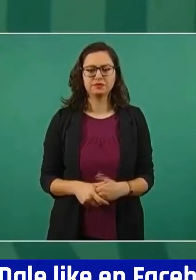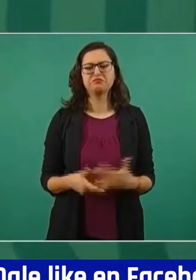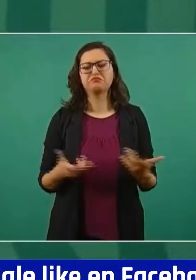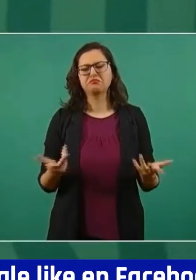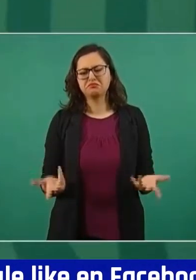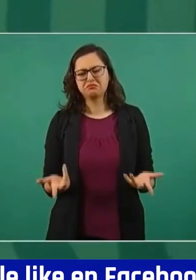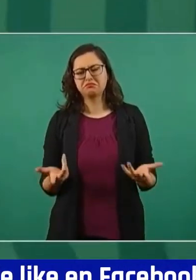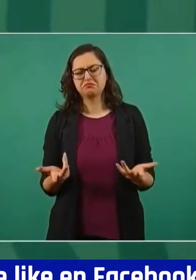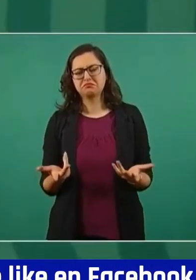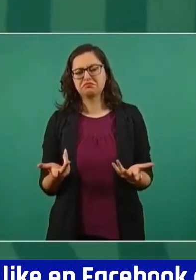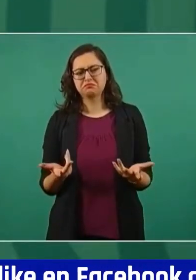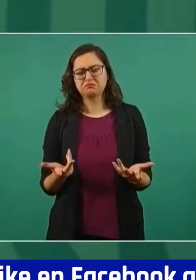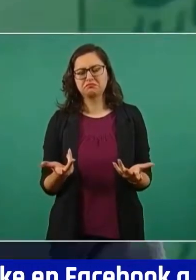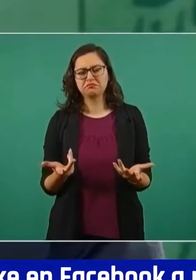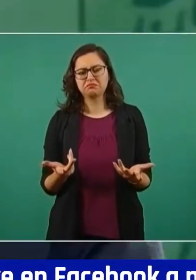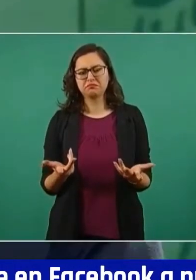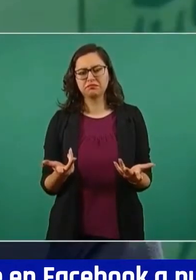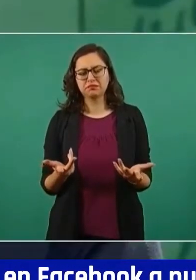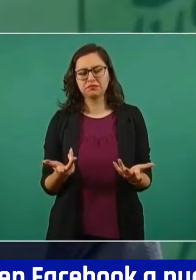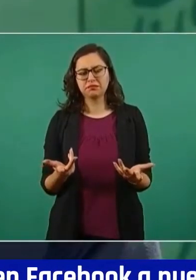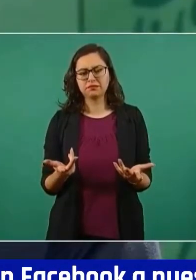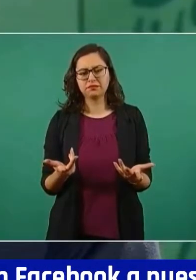desaseos,